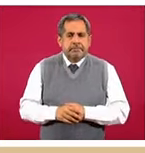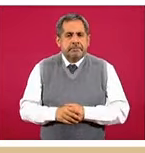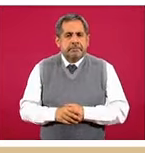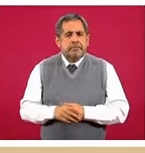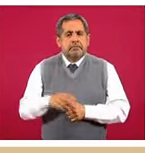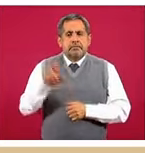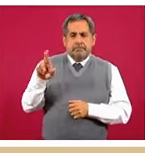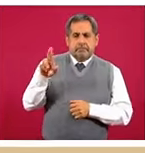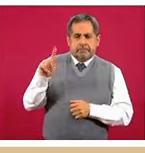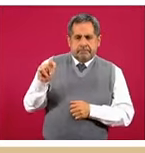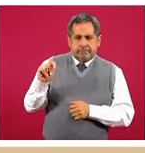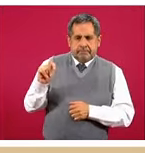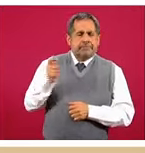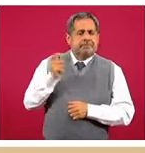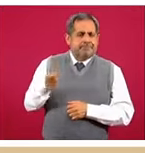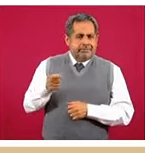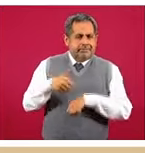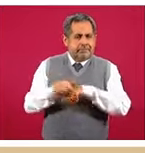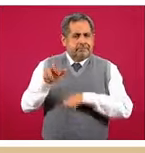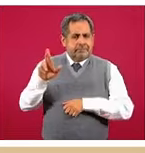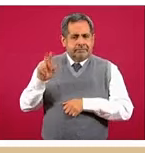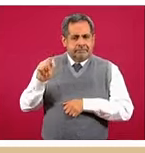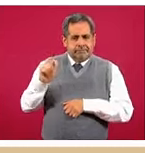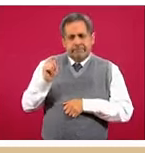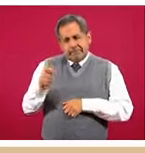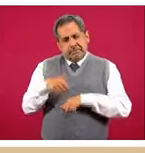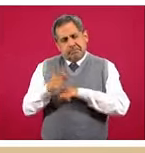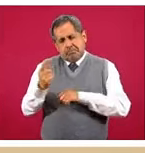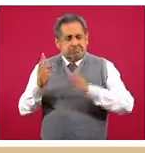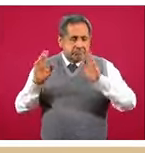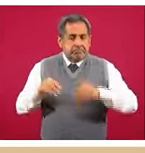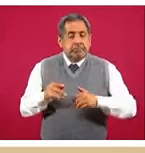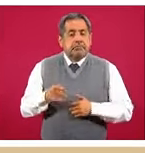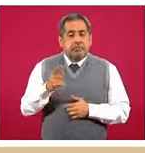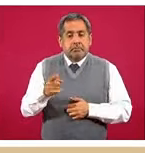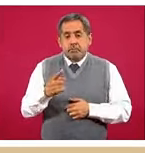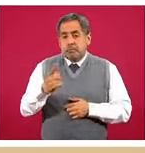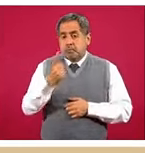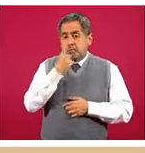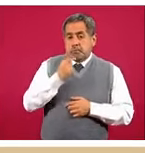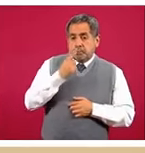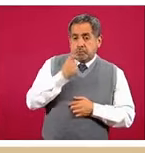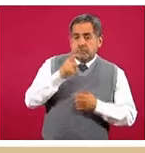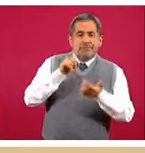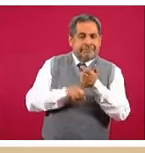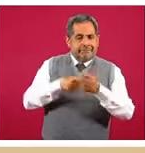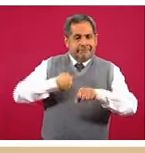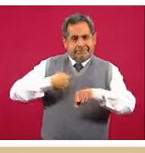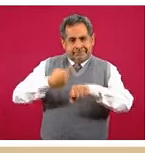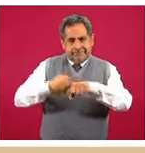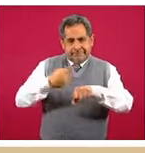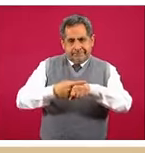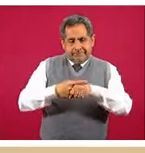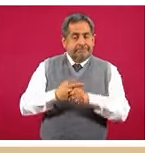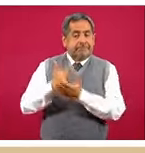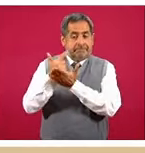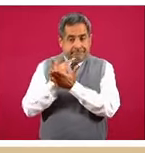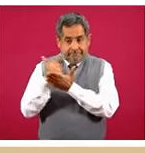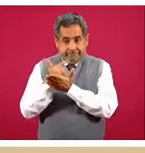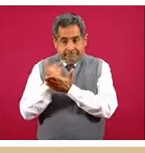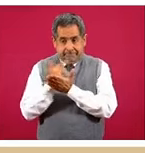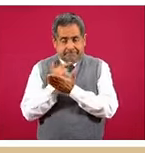efectiva, el RT. ¿Sí? El RT, los rojos son personas enfermas, los grises son